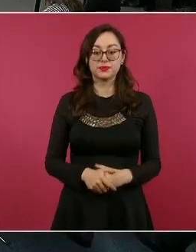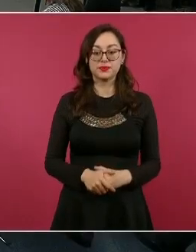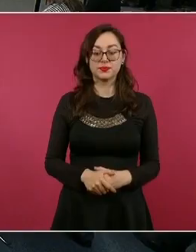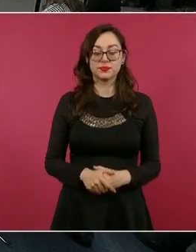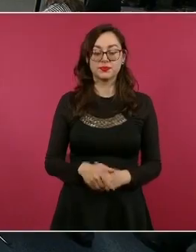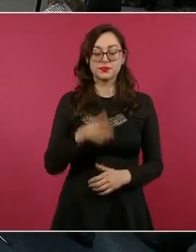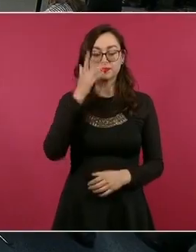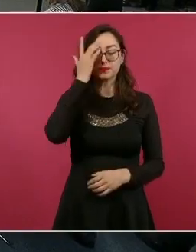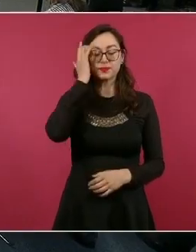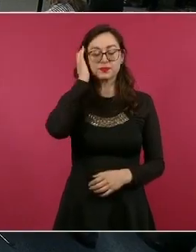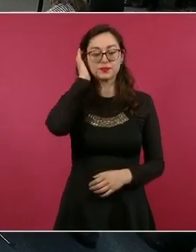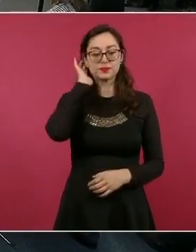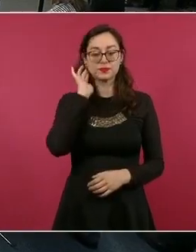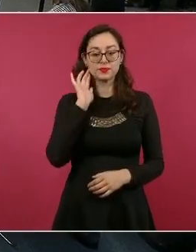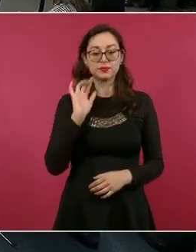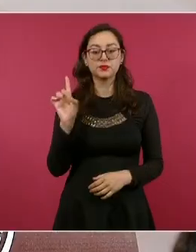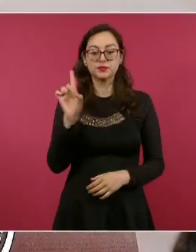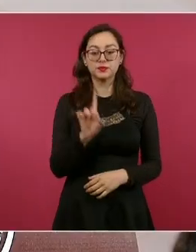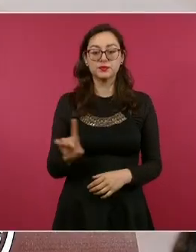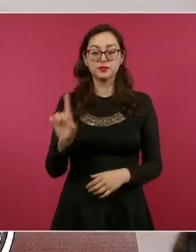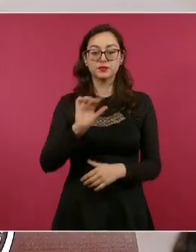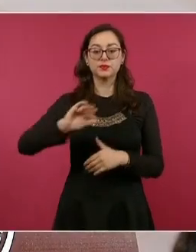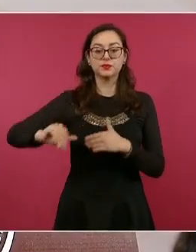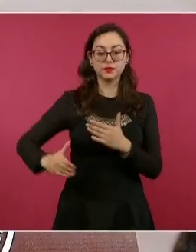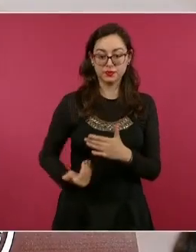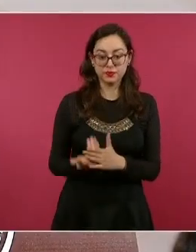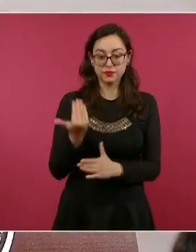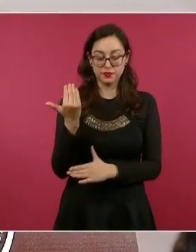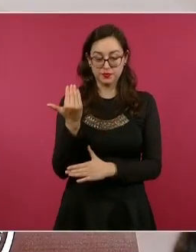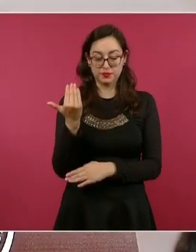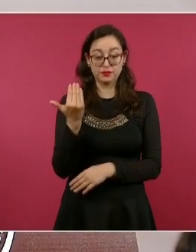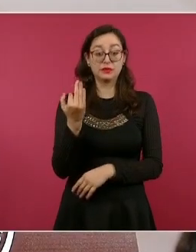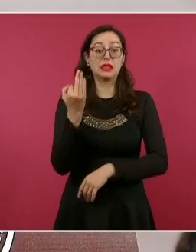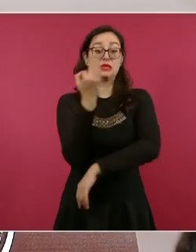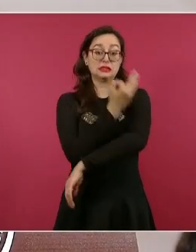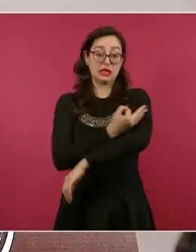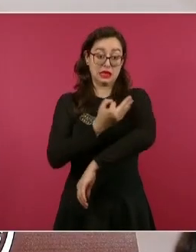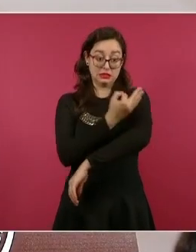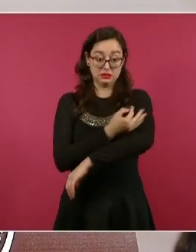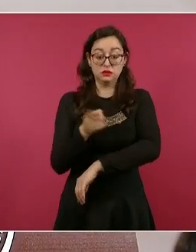En la mañana, el domingo, y en la tarde supervisé